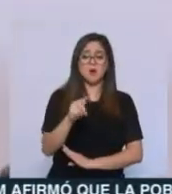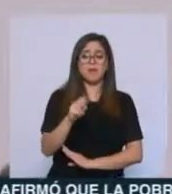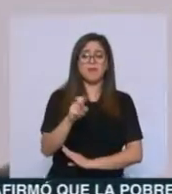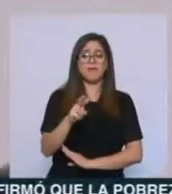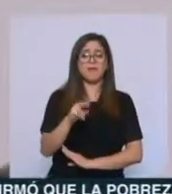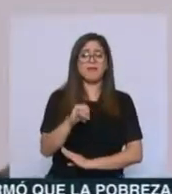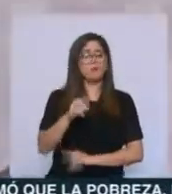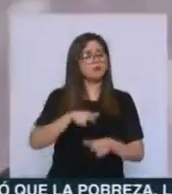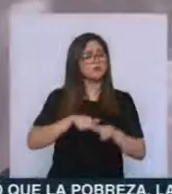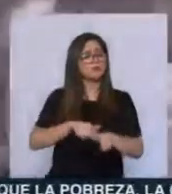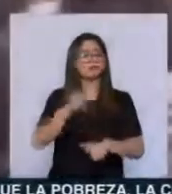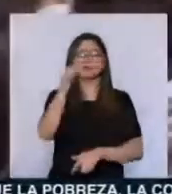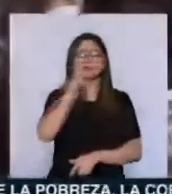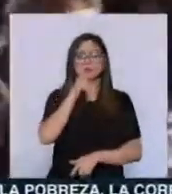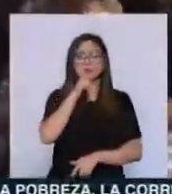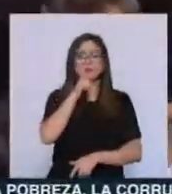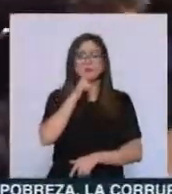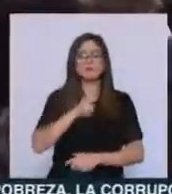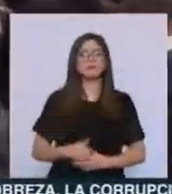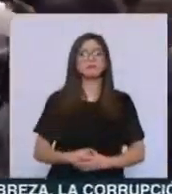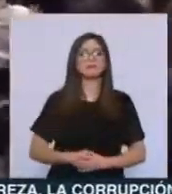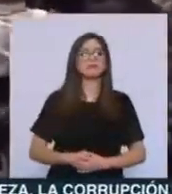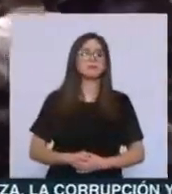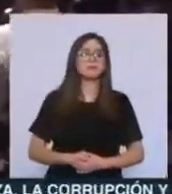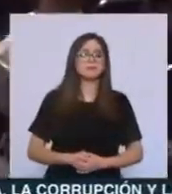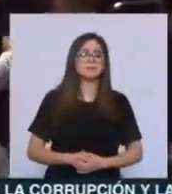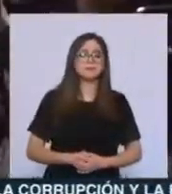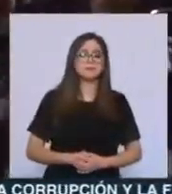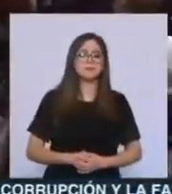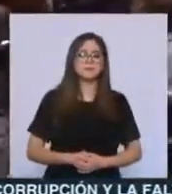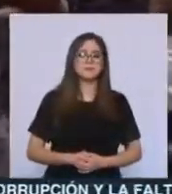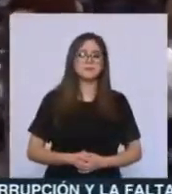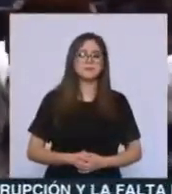siempre va a estar. Con imágenes de Javier Cordero, Enrique Muñiz, 21 Noticias.